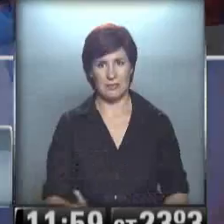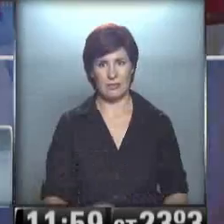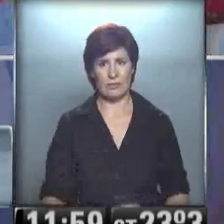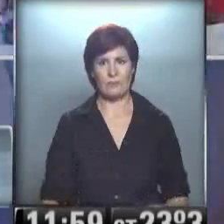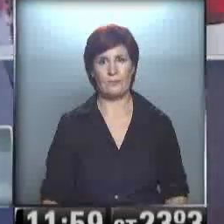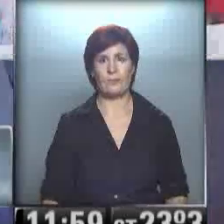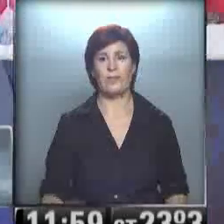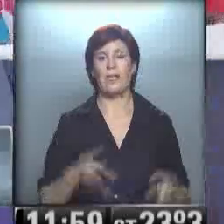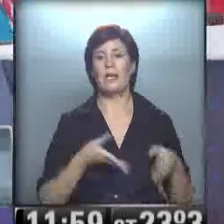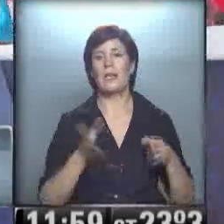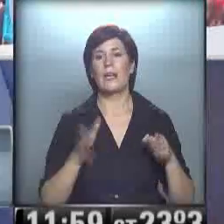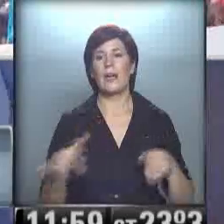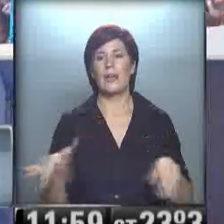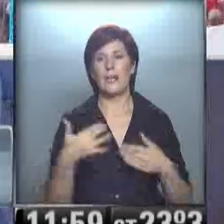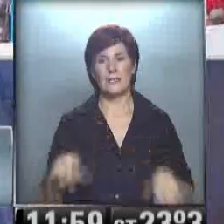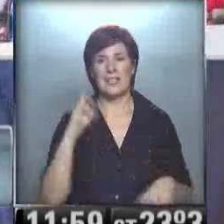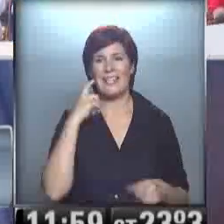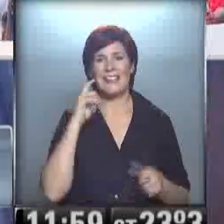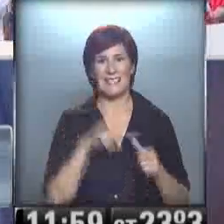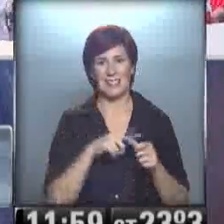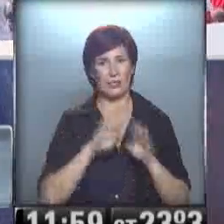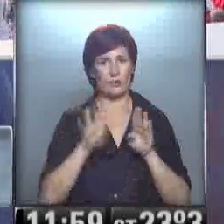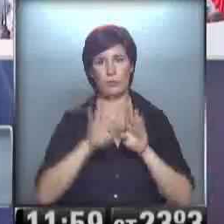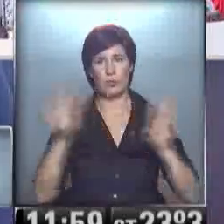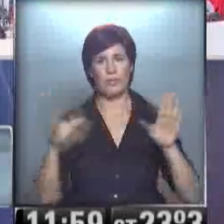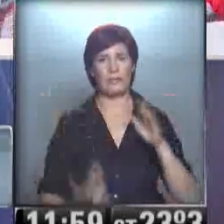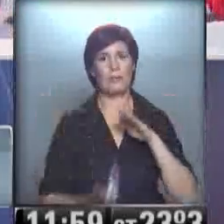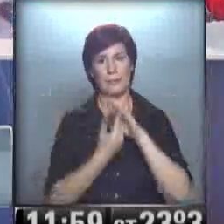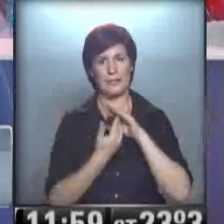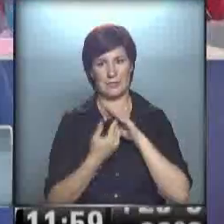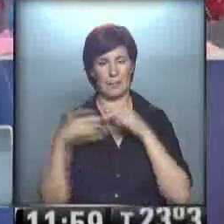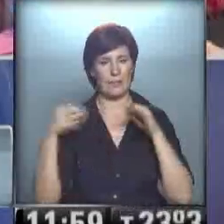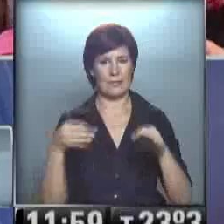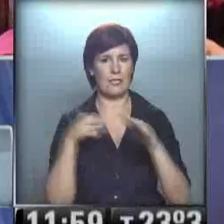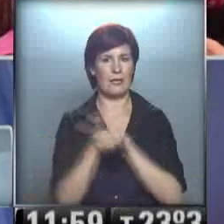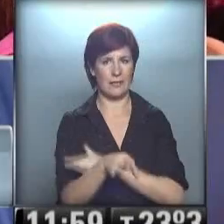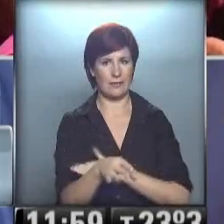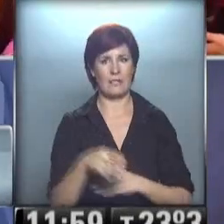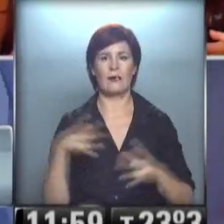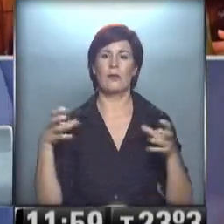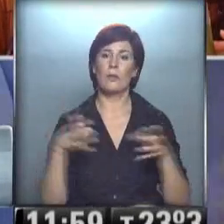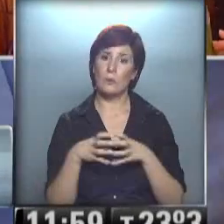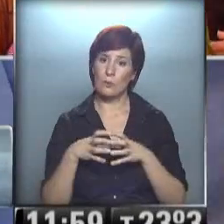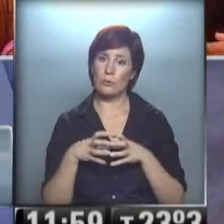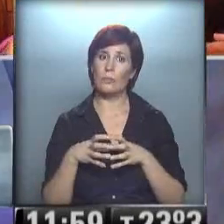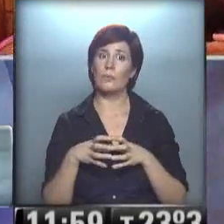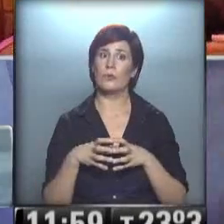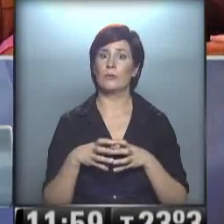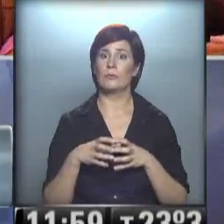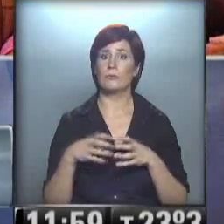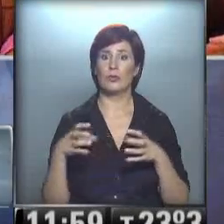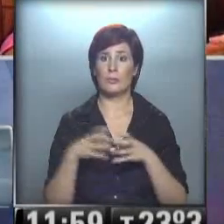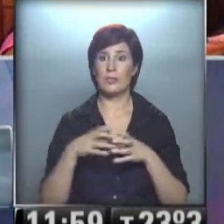por la avenida Entre Ríos, por la explanada principal del Congreso argentino. Allí, acompañada por esta comisión de